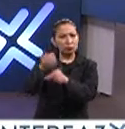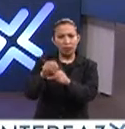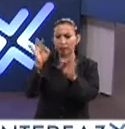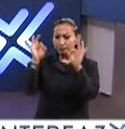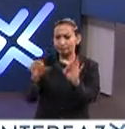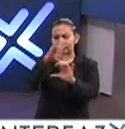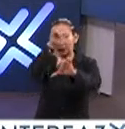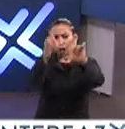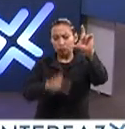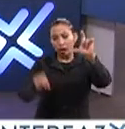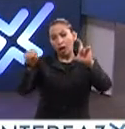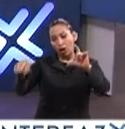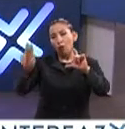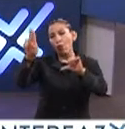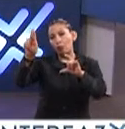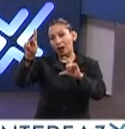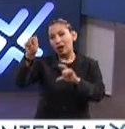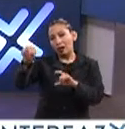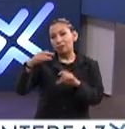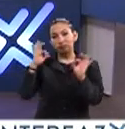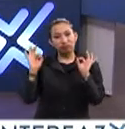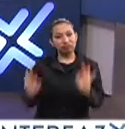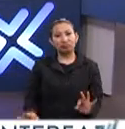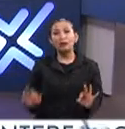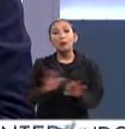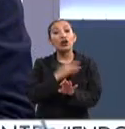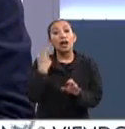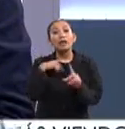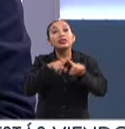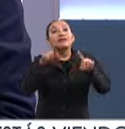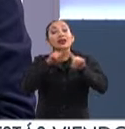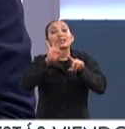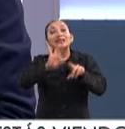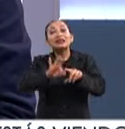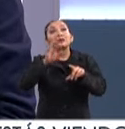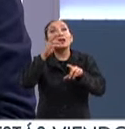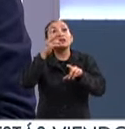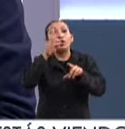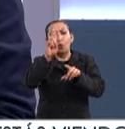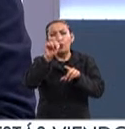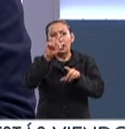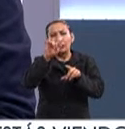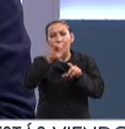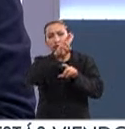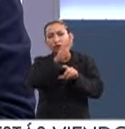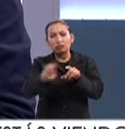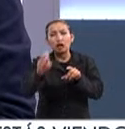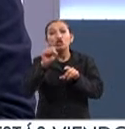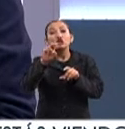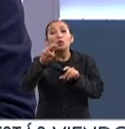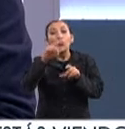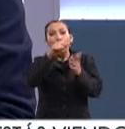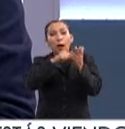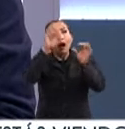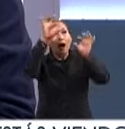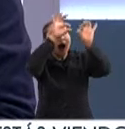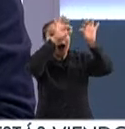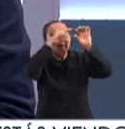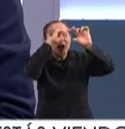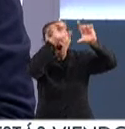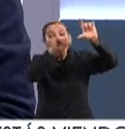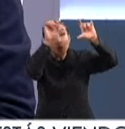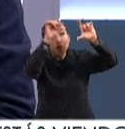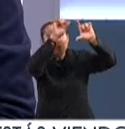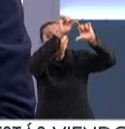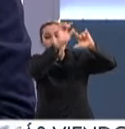plenamente nacional, yo creo que sería la Universidad Pedagógica, por las 70 y tantas unidades y 200 subsedes a lo largo de la República. Es decir,